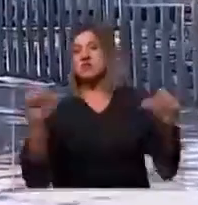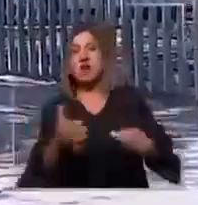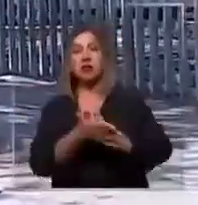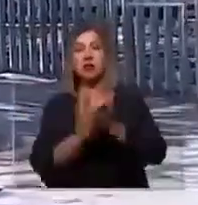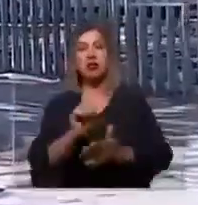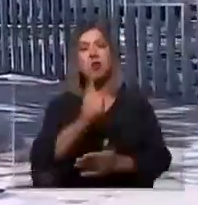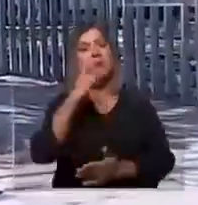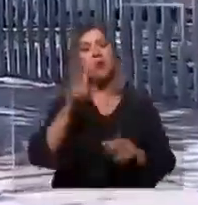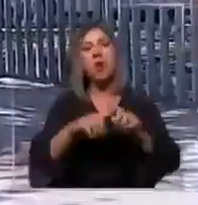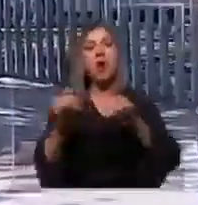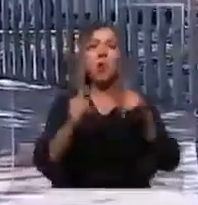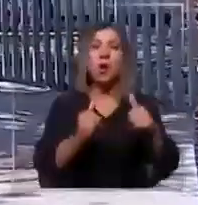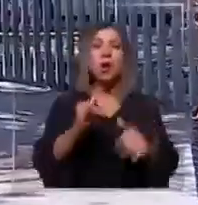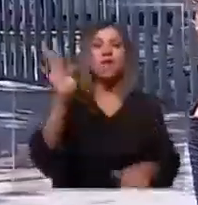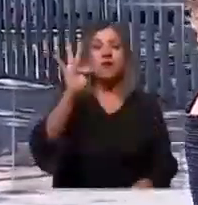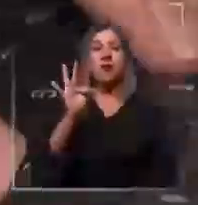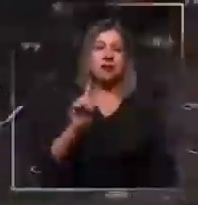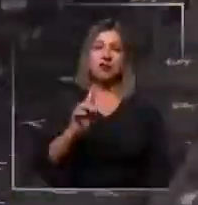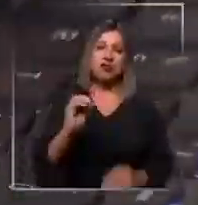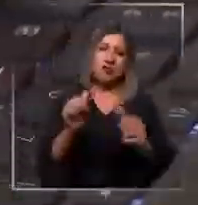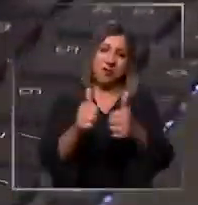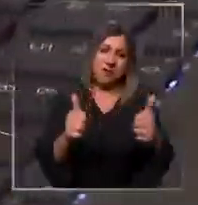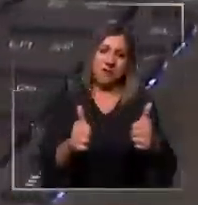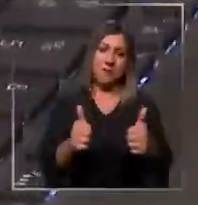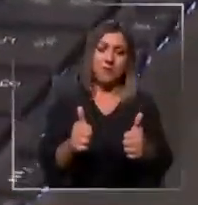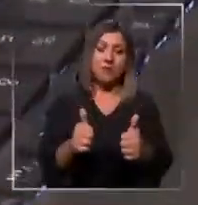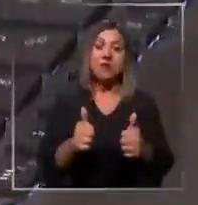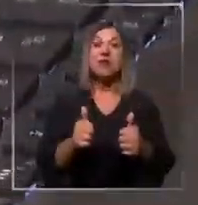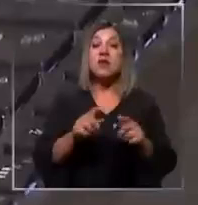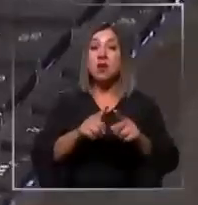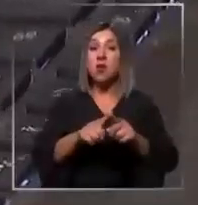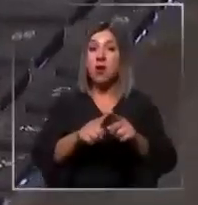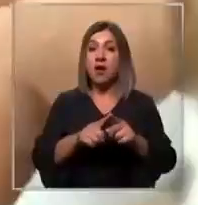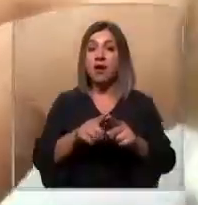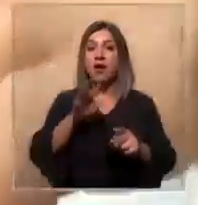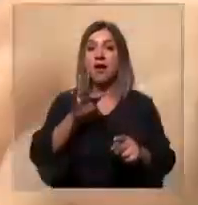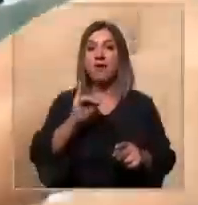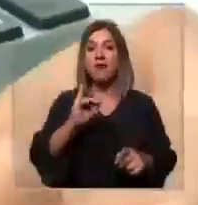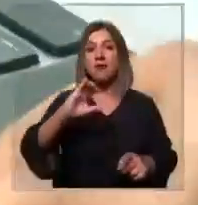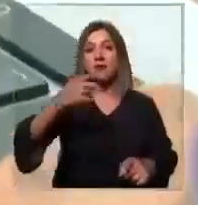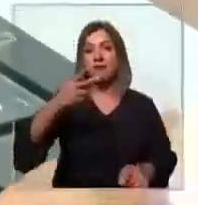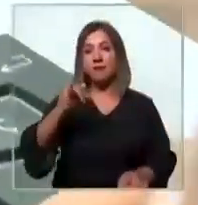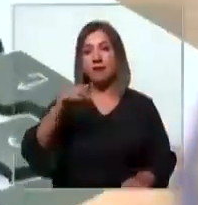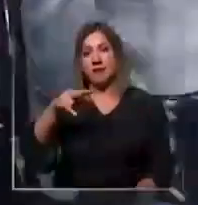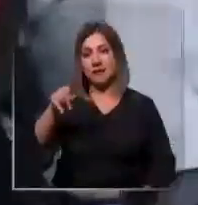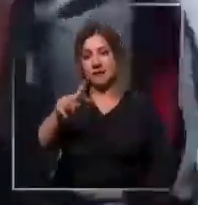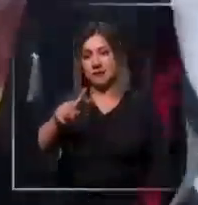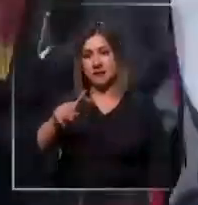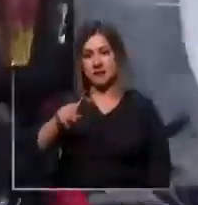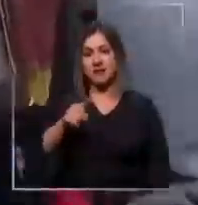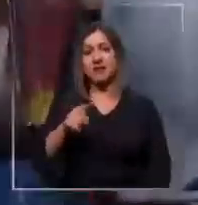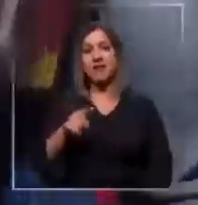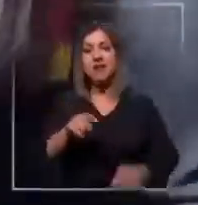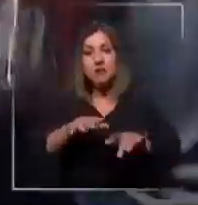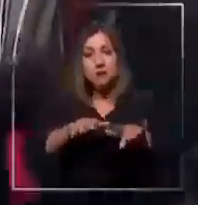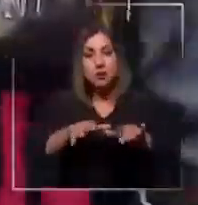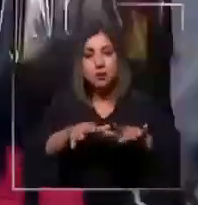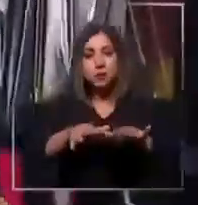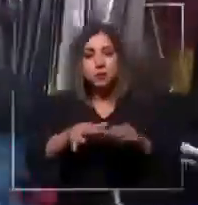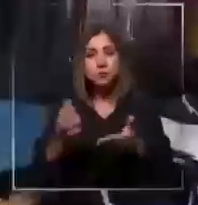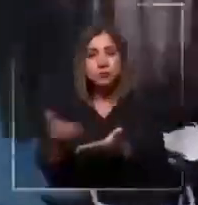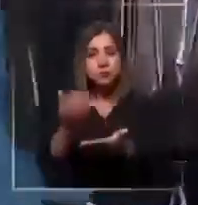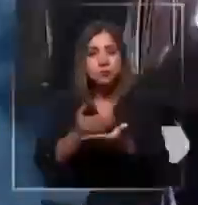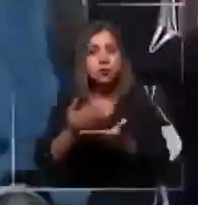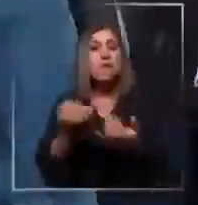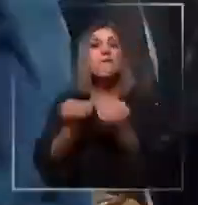jugar con algo así encuentro que no corresponde. Ataques virtuales más conocidos como phishing, técnica que usan los ciberdelincuentes para obtener